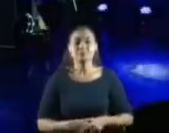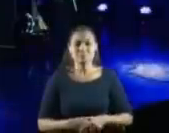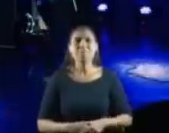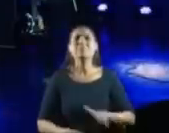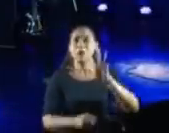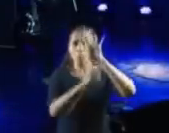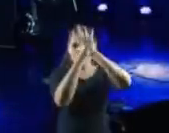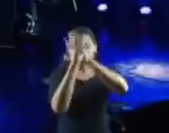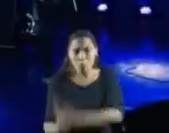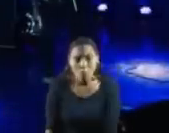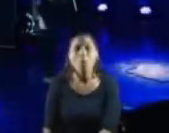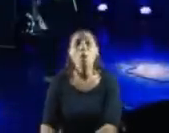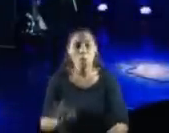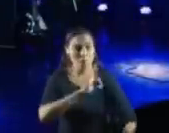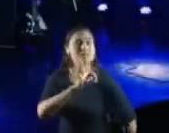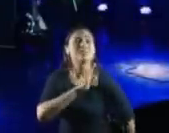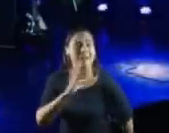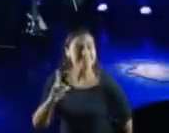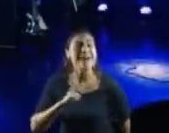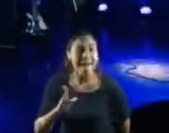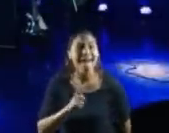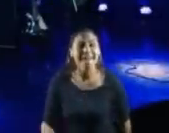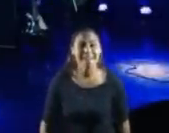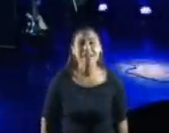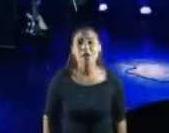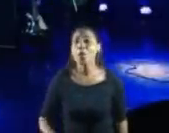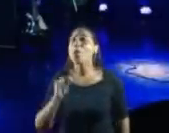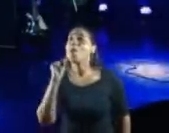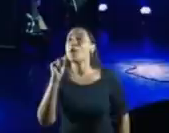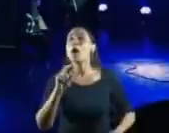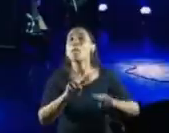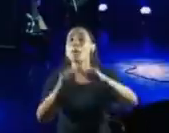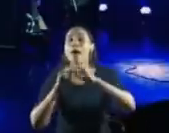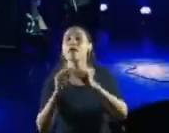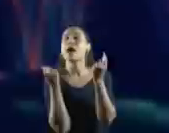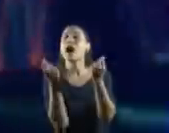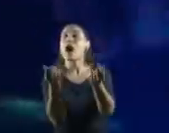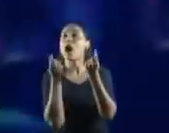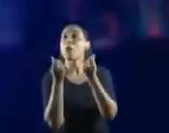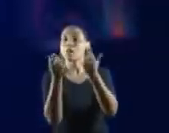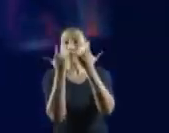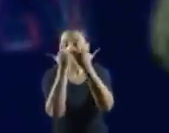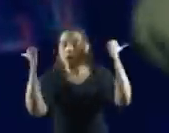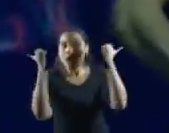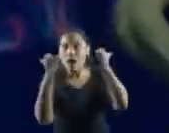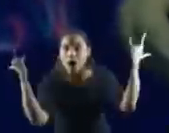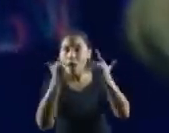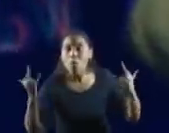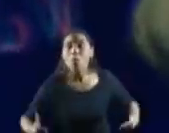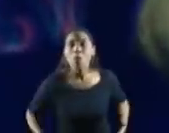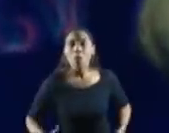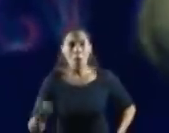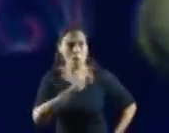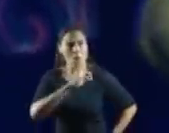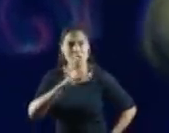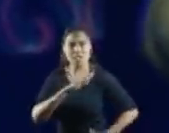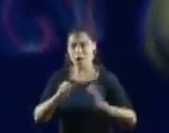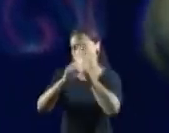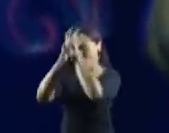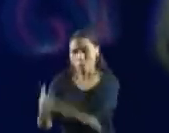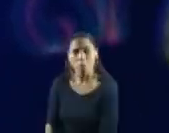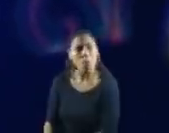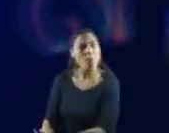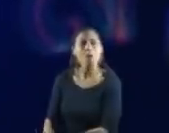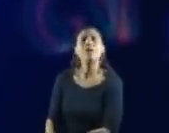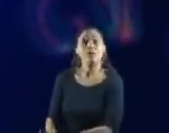Repressão policial, instrumento do capital. Repressão policial,